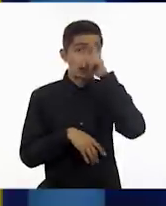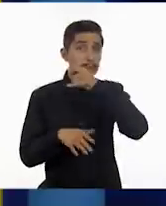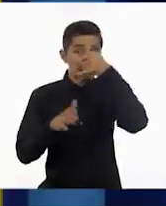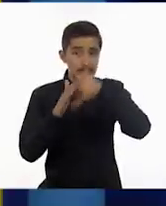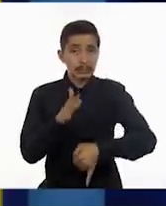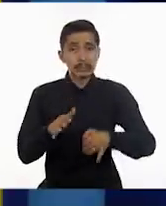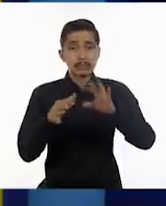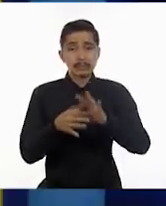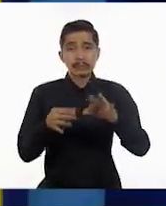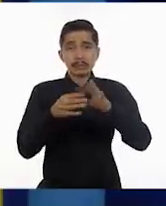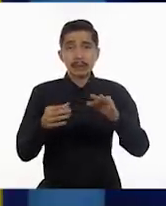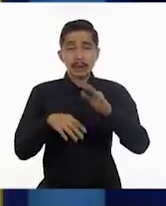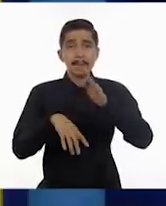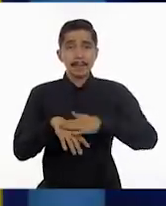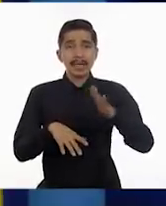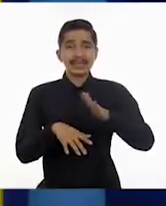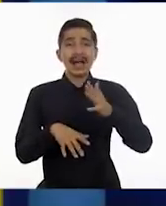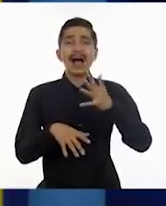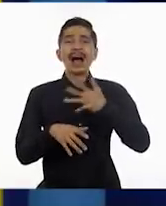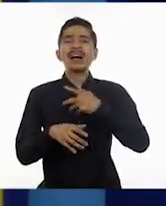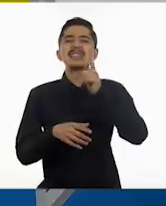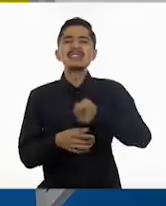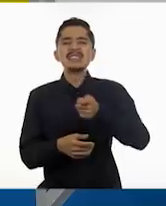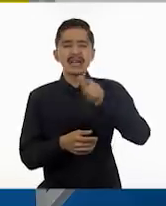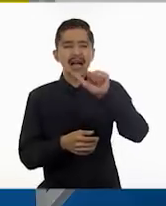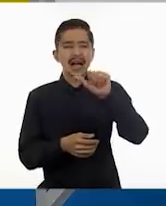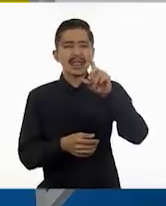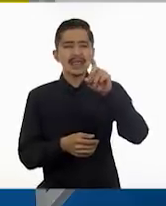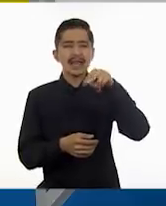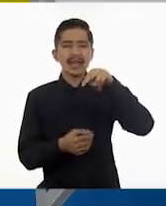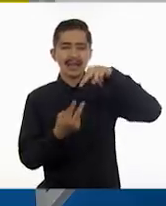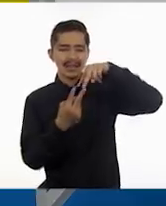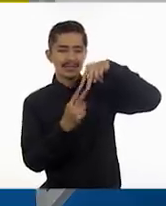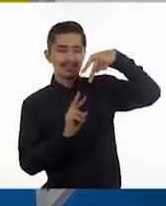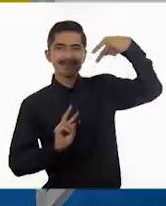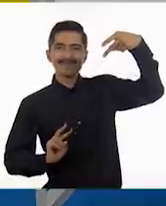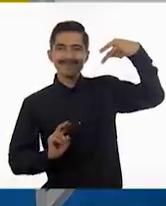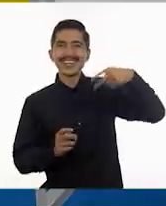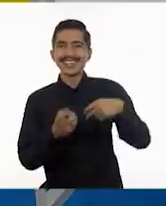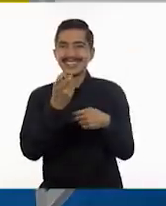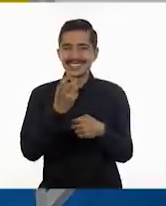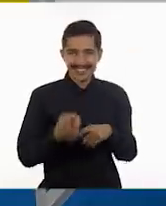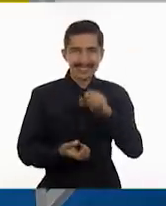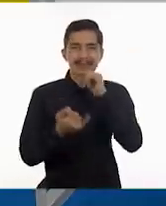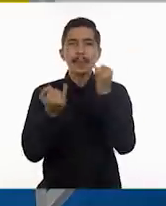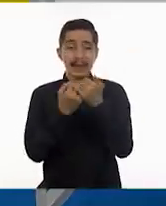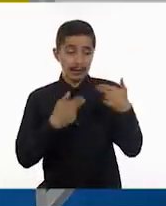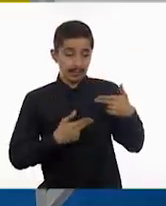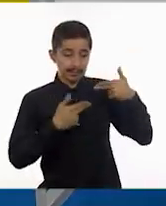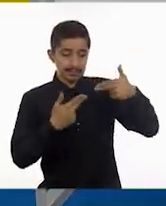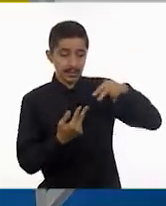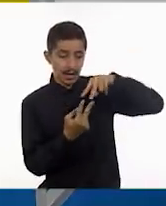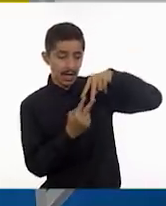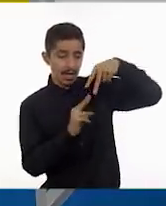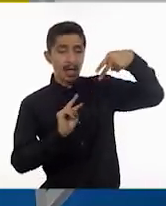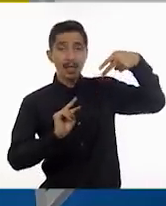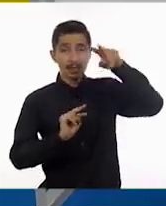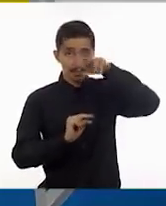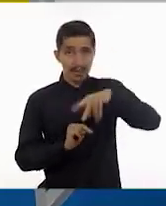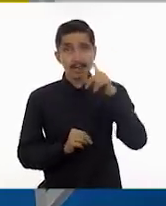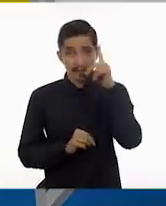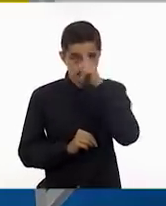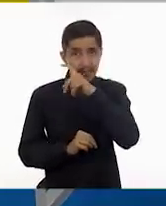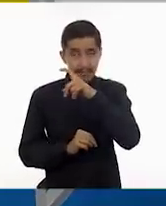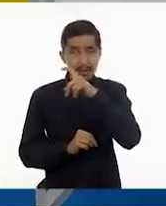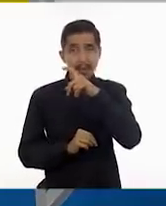lleno de instrucciones que están en el ADN. Sí, recuerdan que también vimos que la herencia genética es compleja, pero